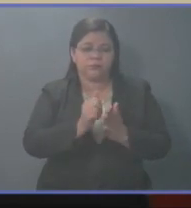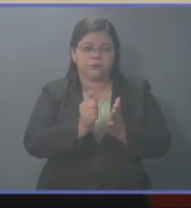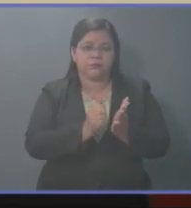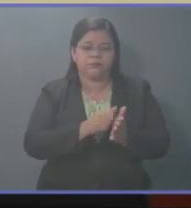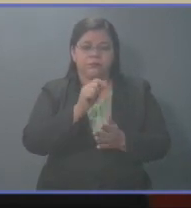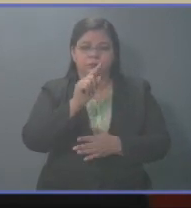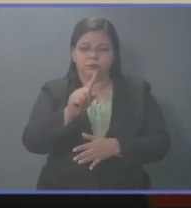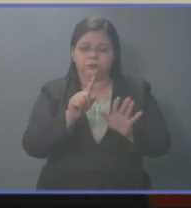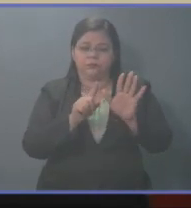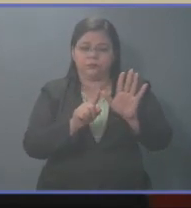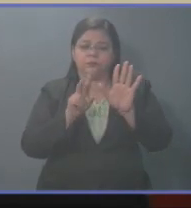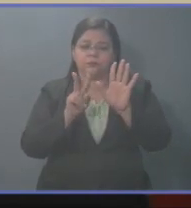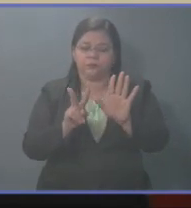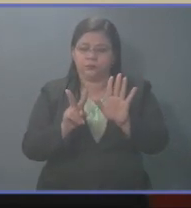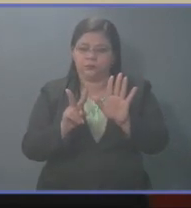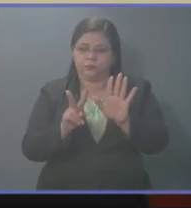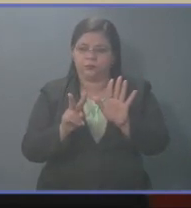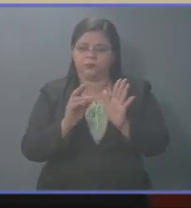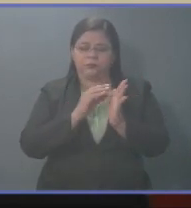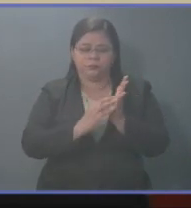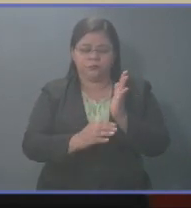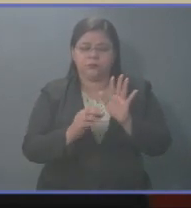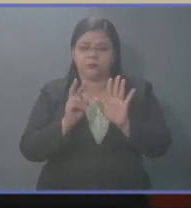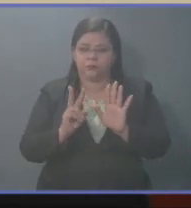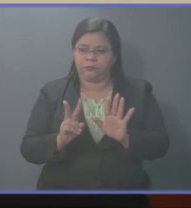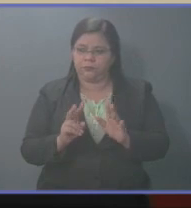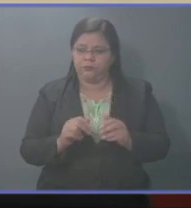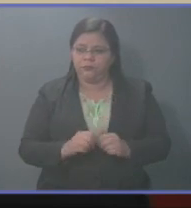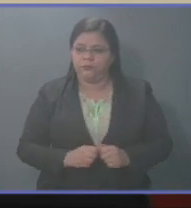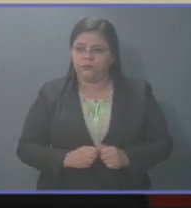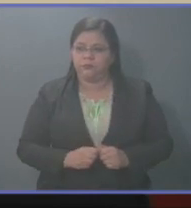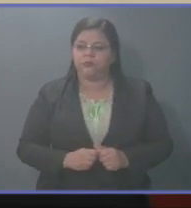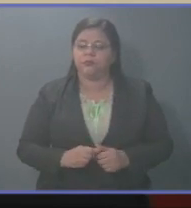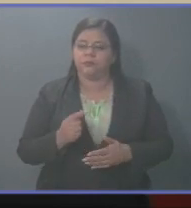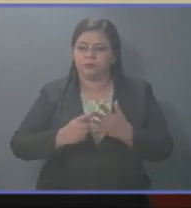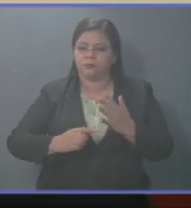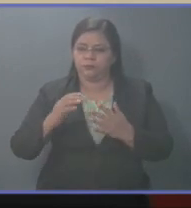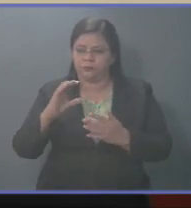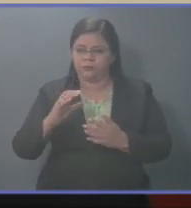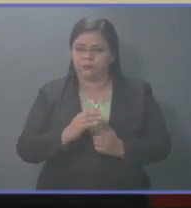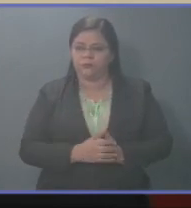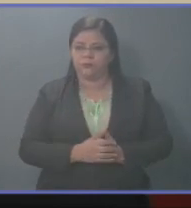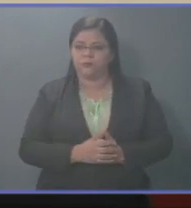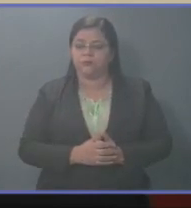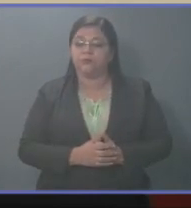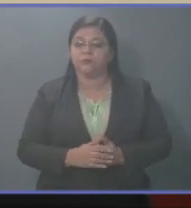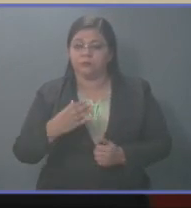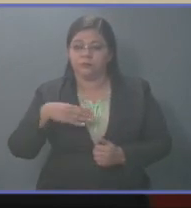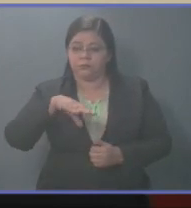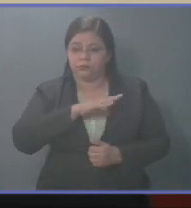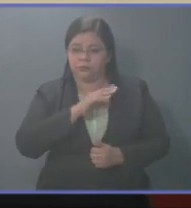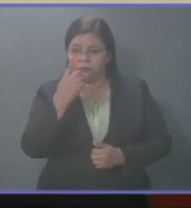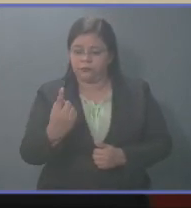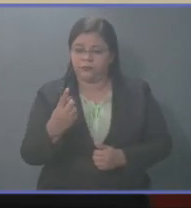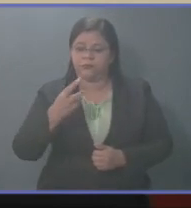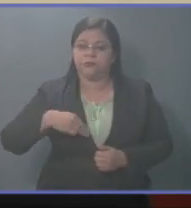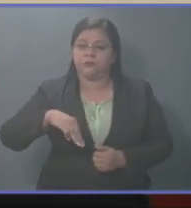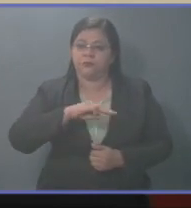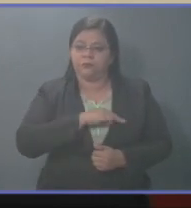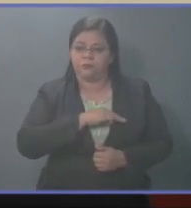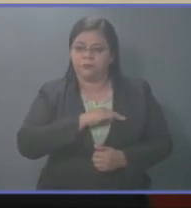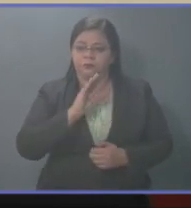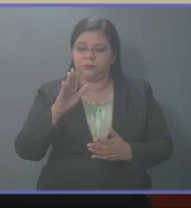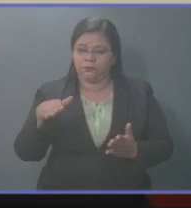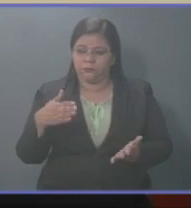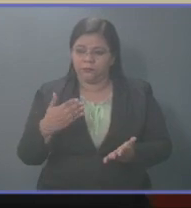artículo 167, ordinal 7 de la Constitución, el Consejo de Ministros, por